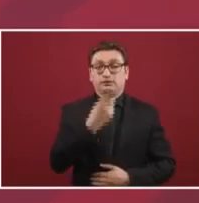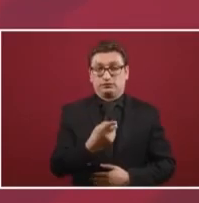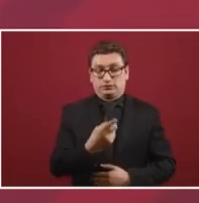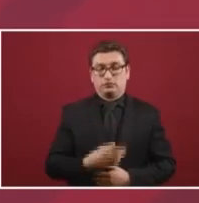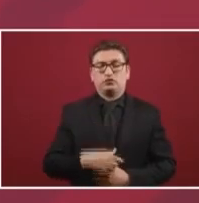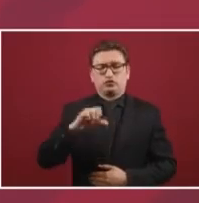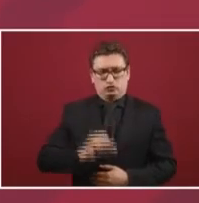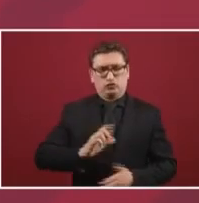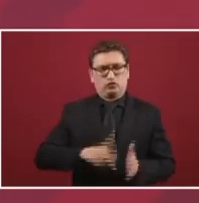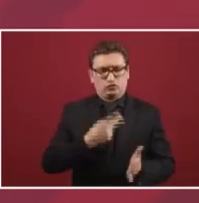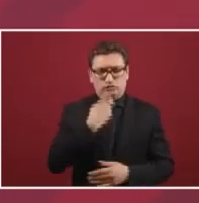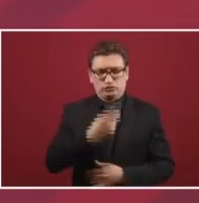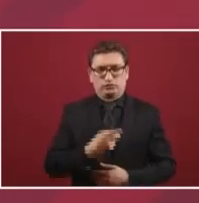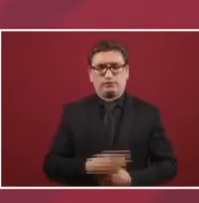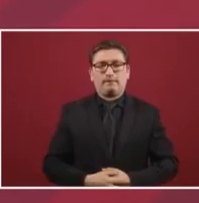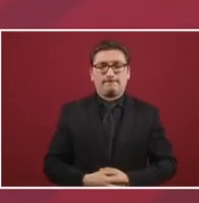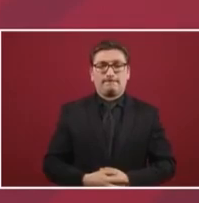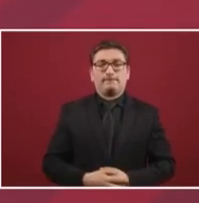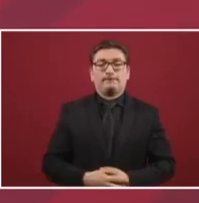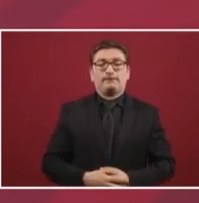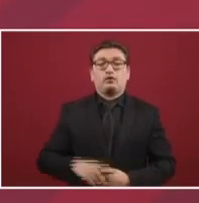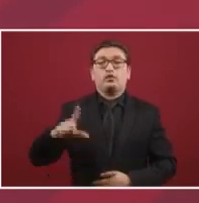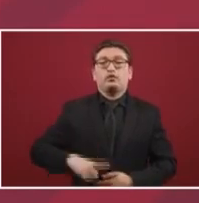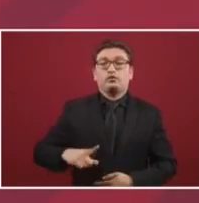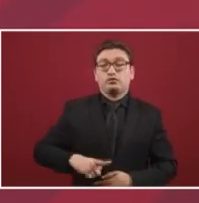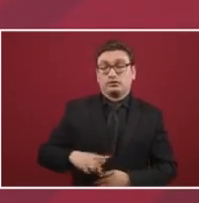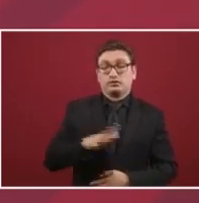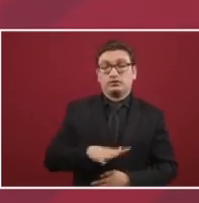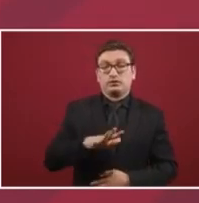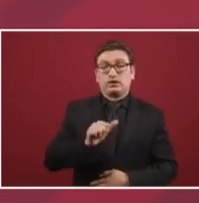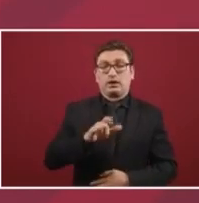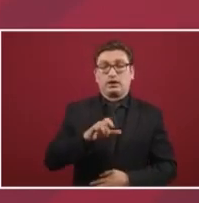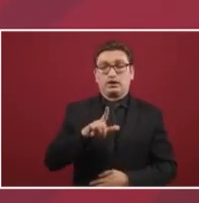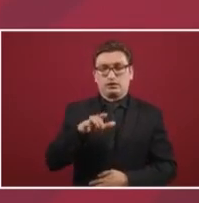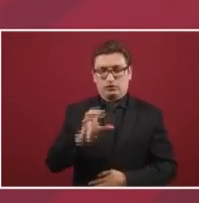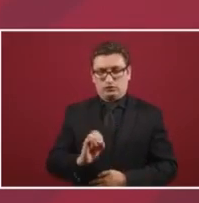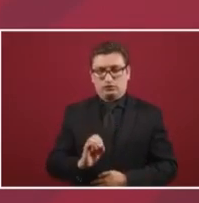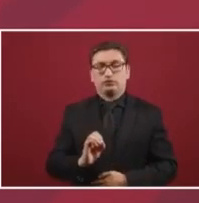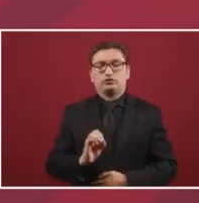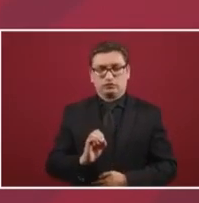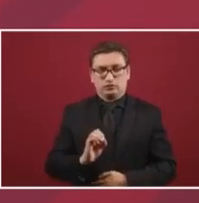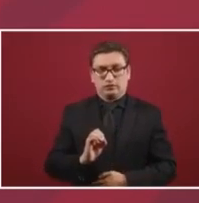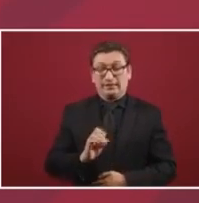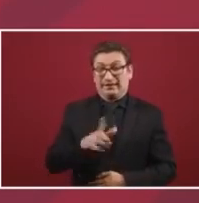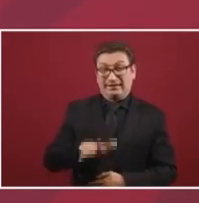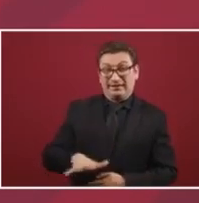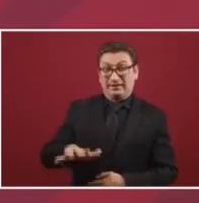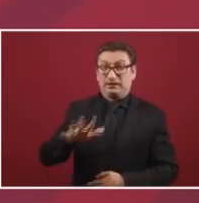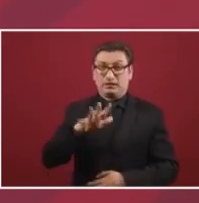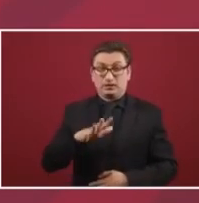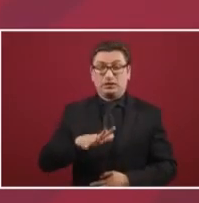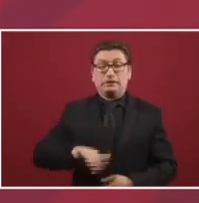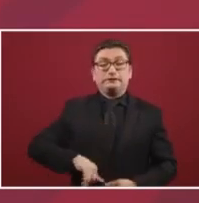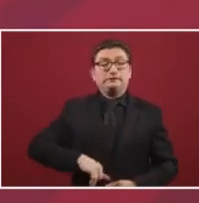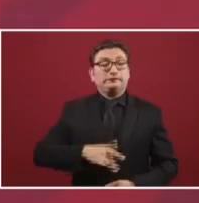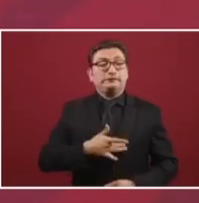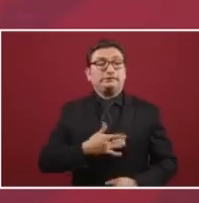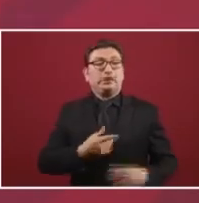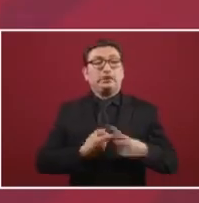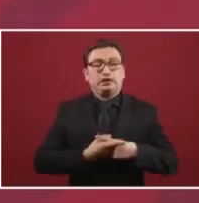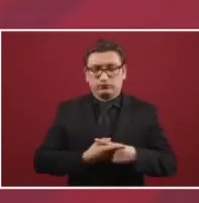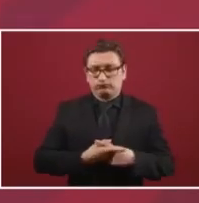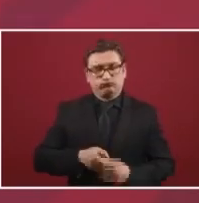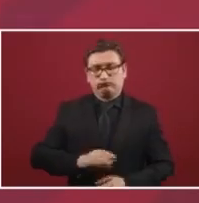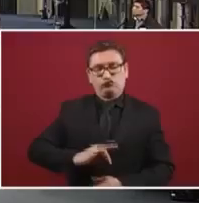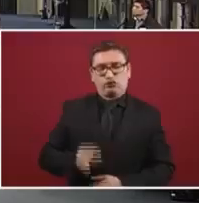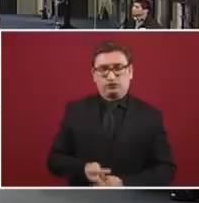hoy repetimos que en el gobierno del presidente López Obrador no se toleran los conflictos de interés. Quien los